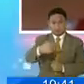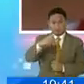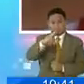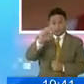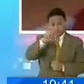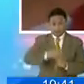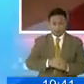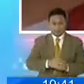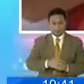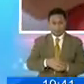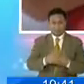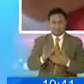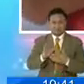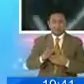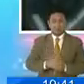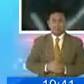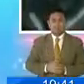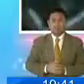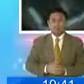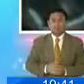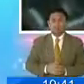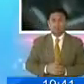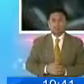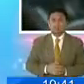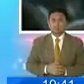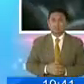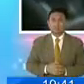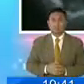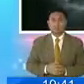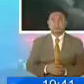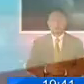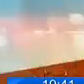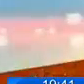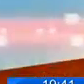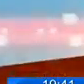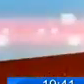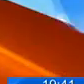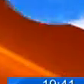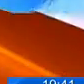Ventimilla en su reportaje. Ahora vamos con información internacional.